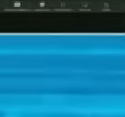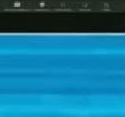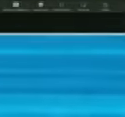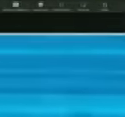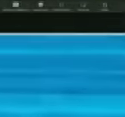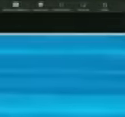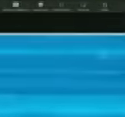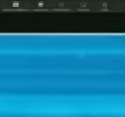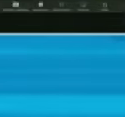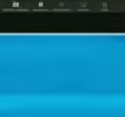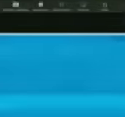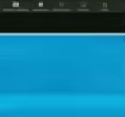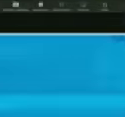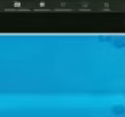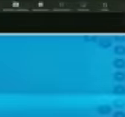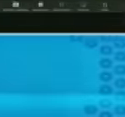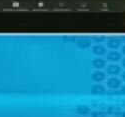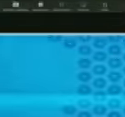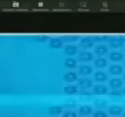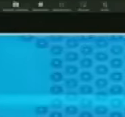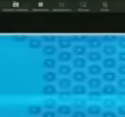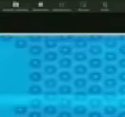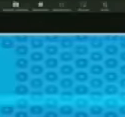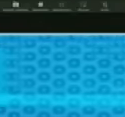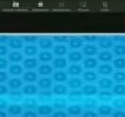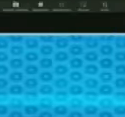Y en estos 10 años,